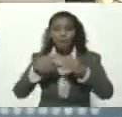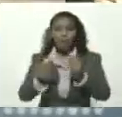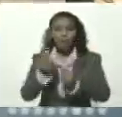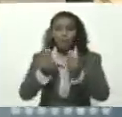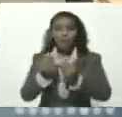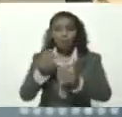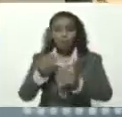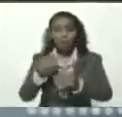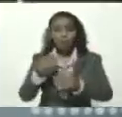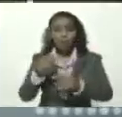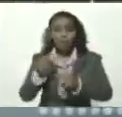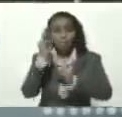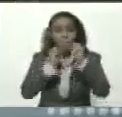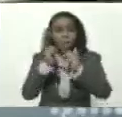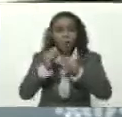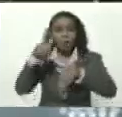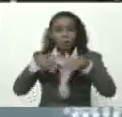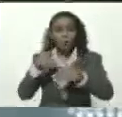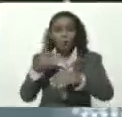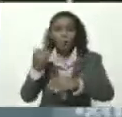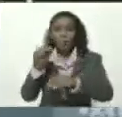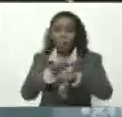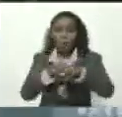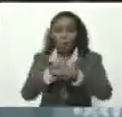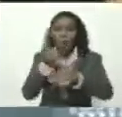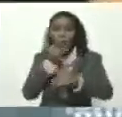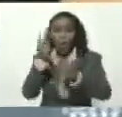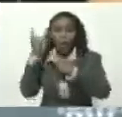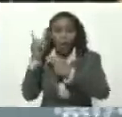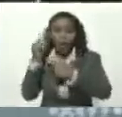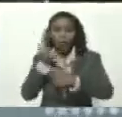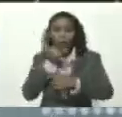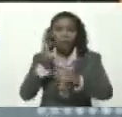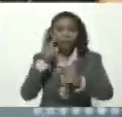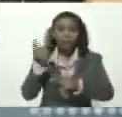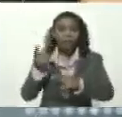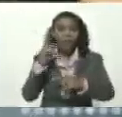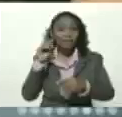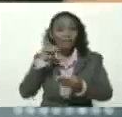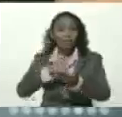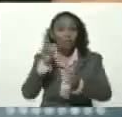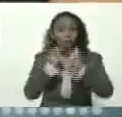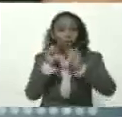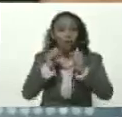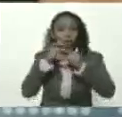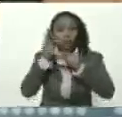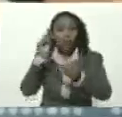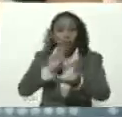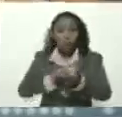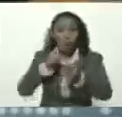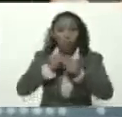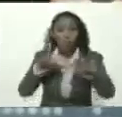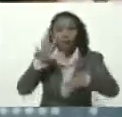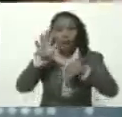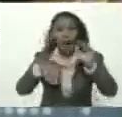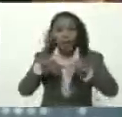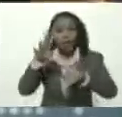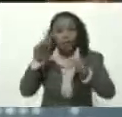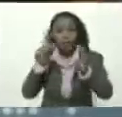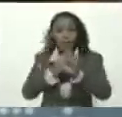corrijo, máquinas de votación que están ubicadas y desplegadas en